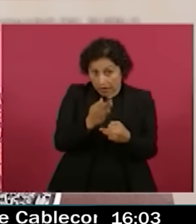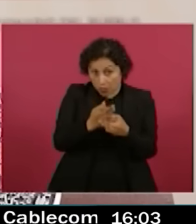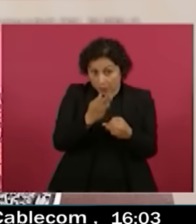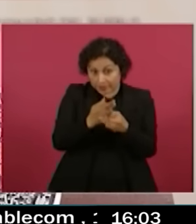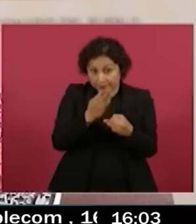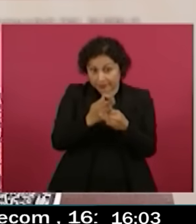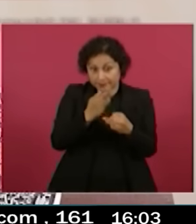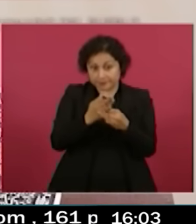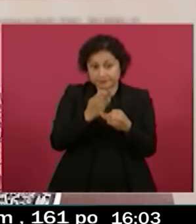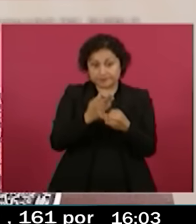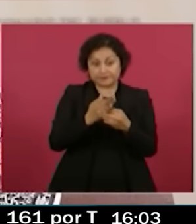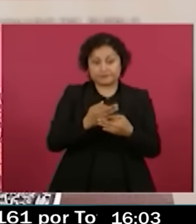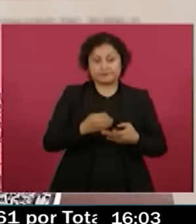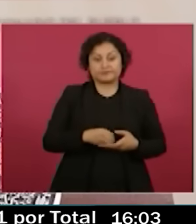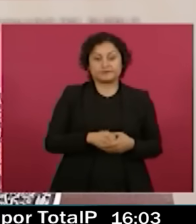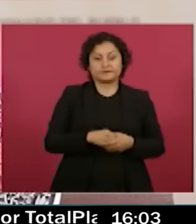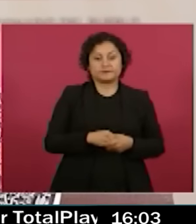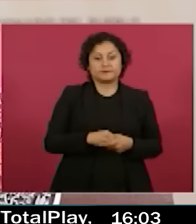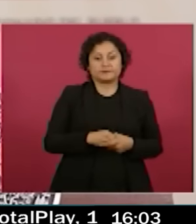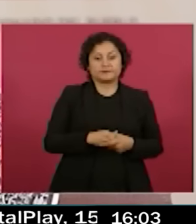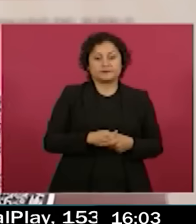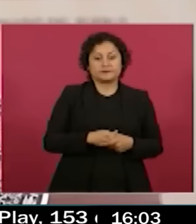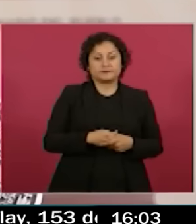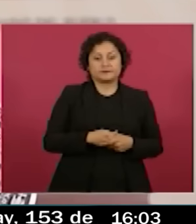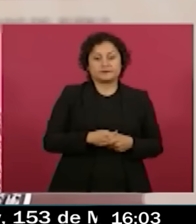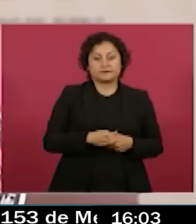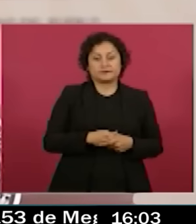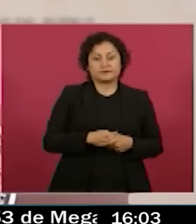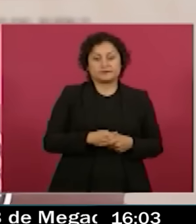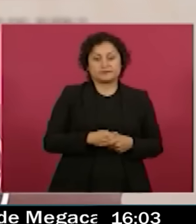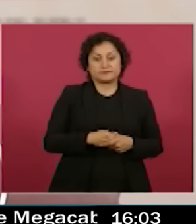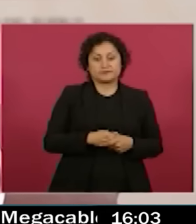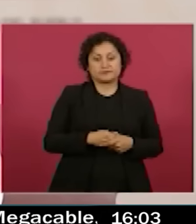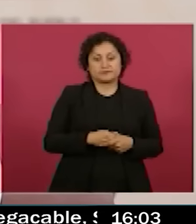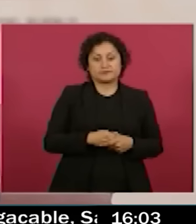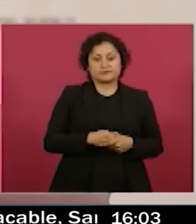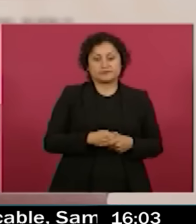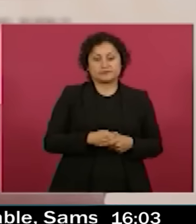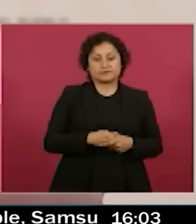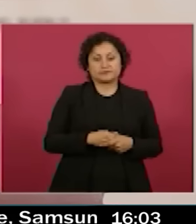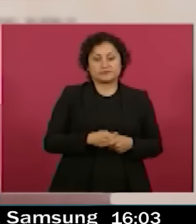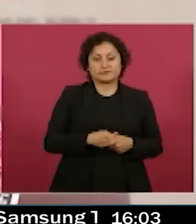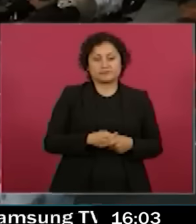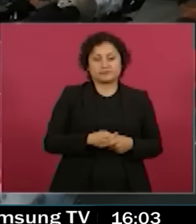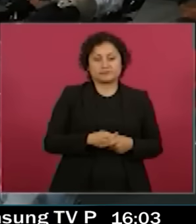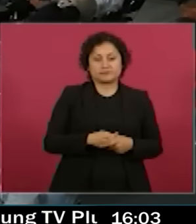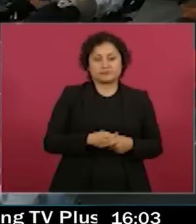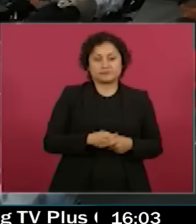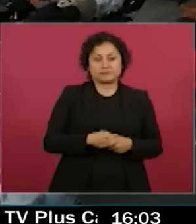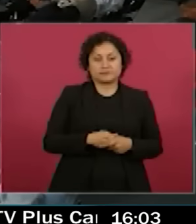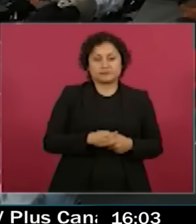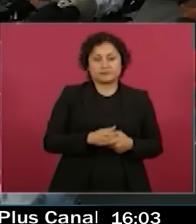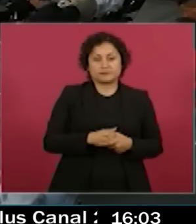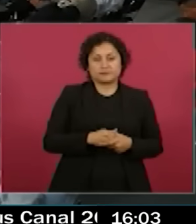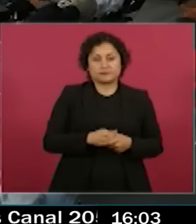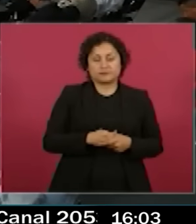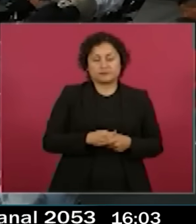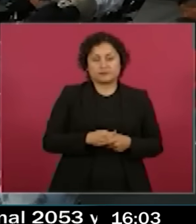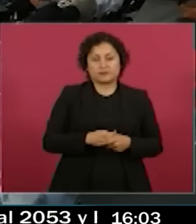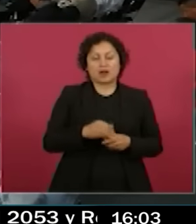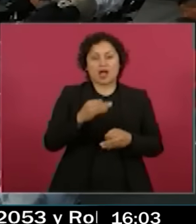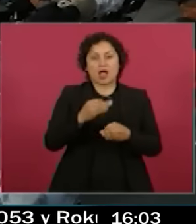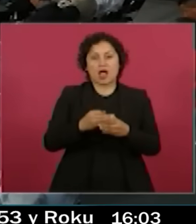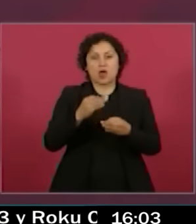años qué tanto me prometieron Y qué tanto me cumplieron todo eso tiene que entrar y no hablo no más de las pras del